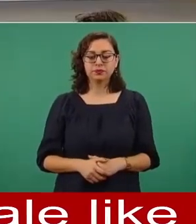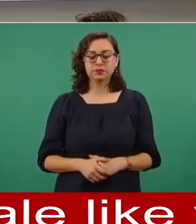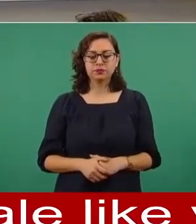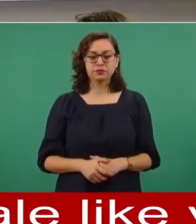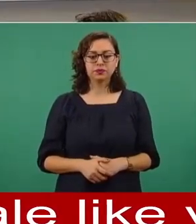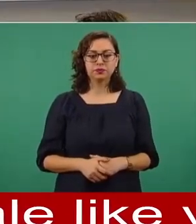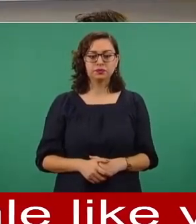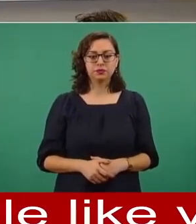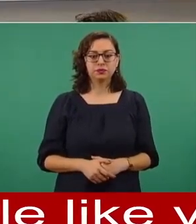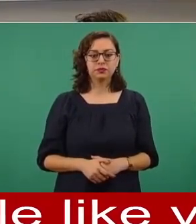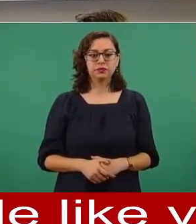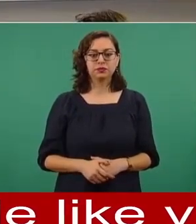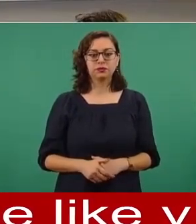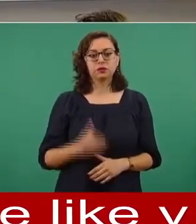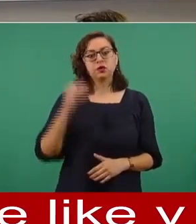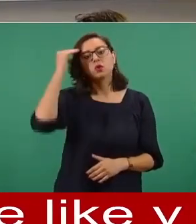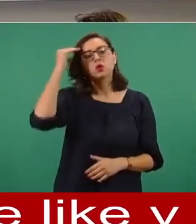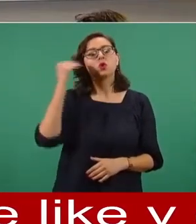Corea del Sur.